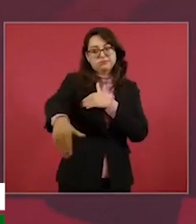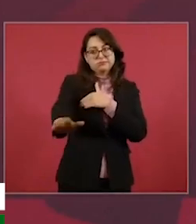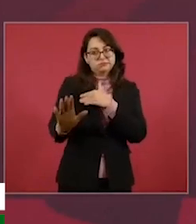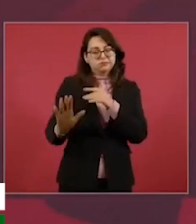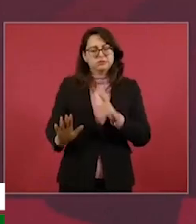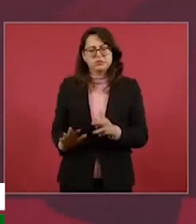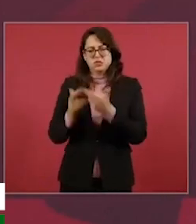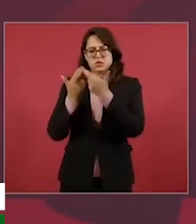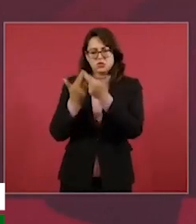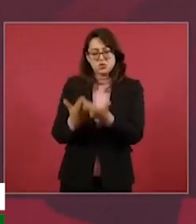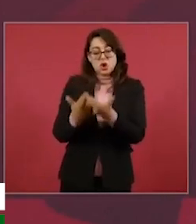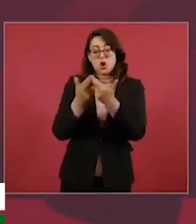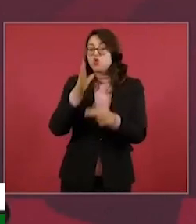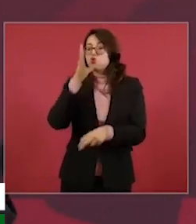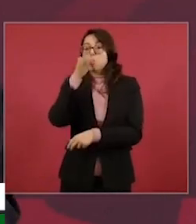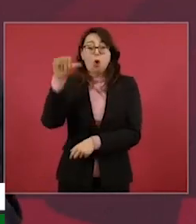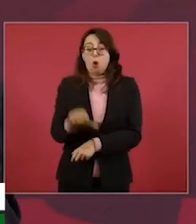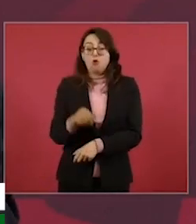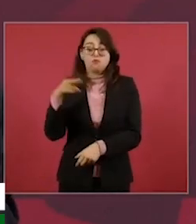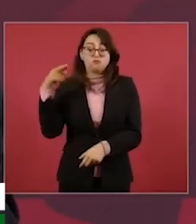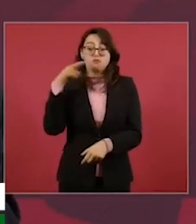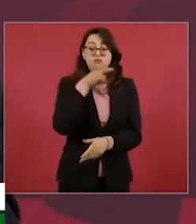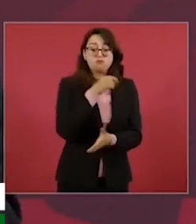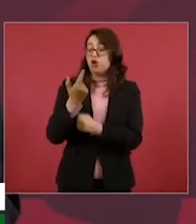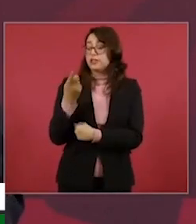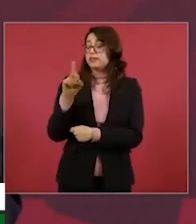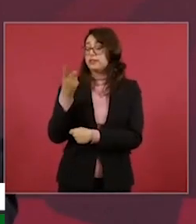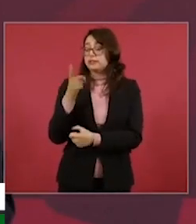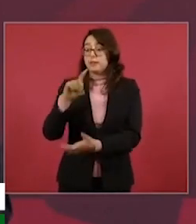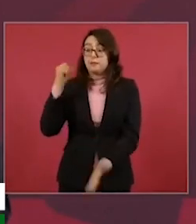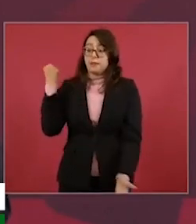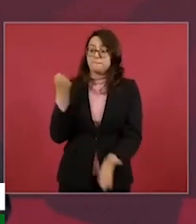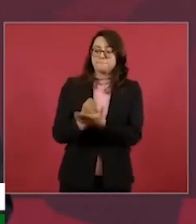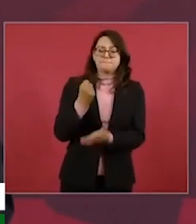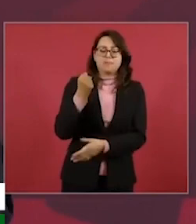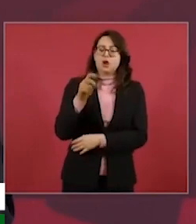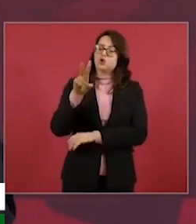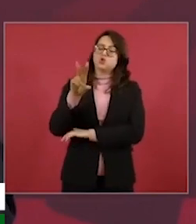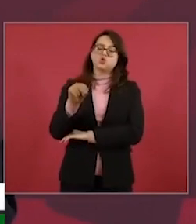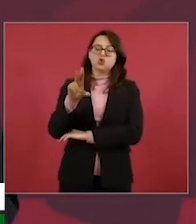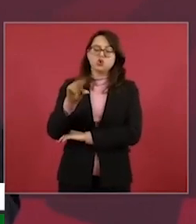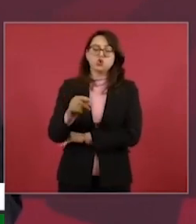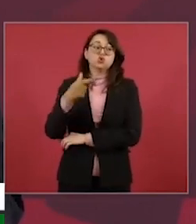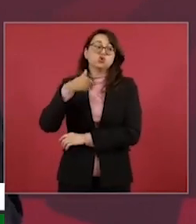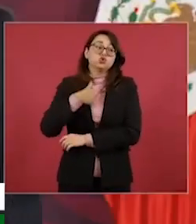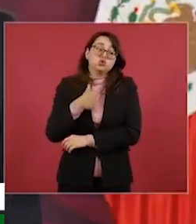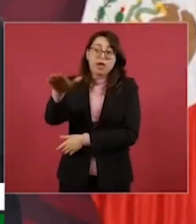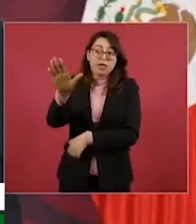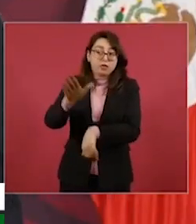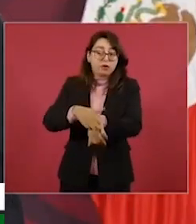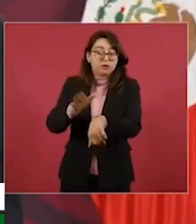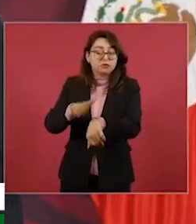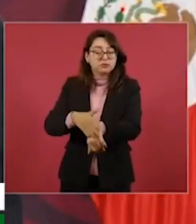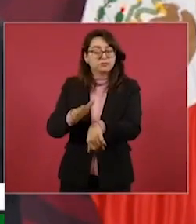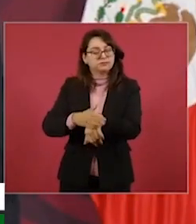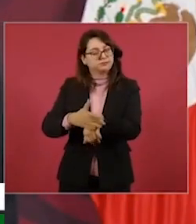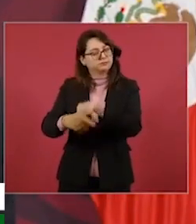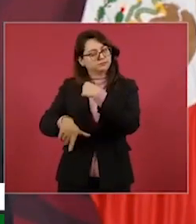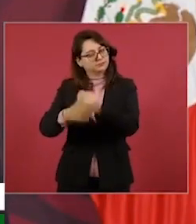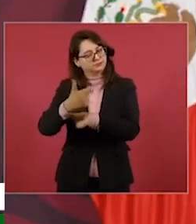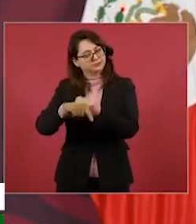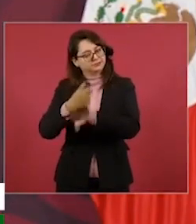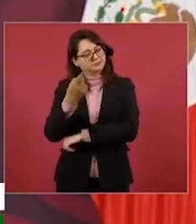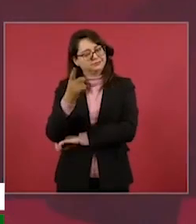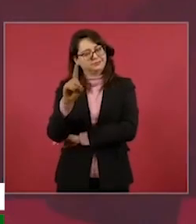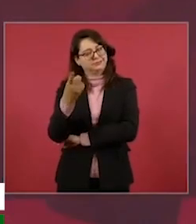una cosa de resolverse el 12, hasta propondría respetuosamente que